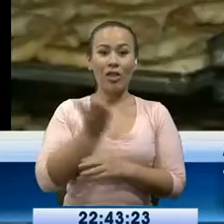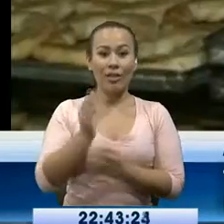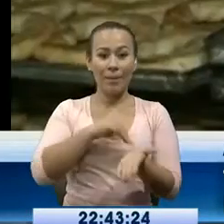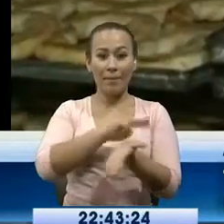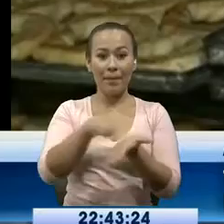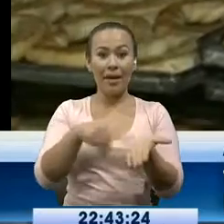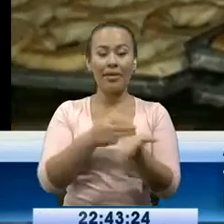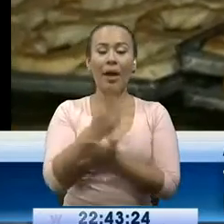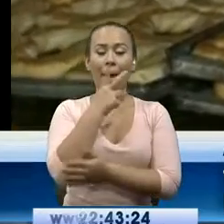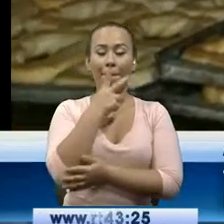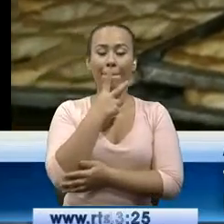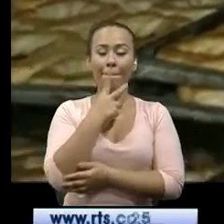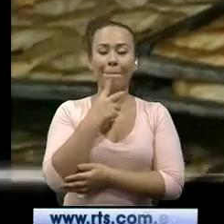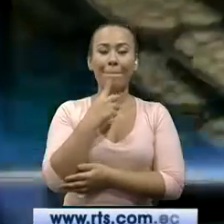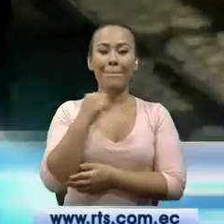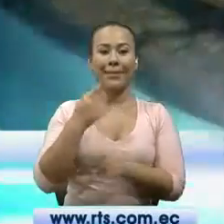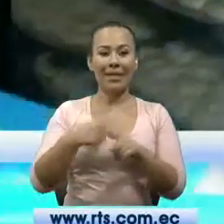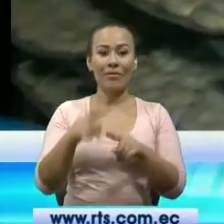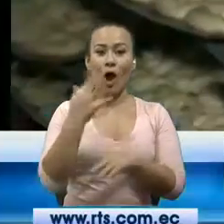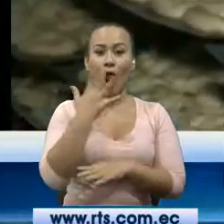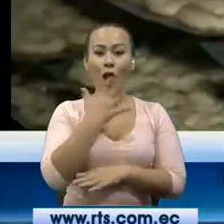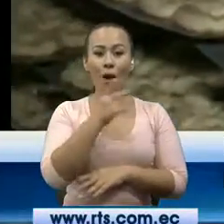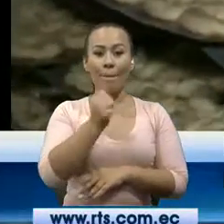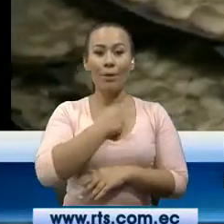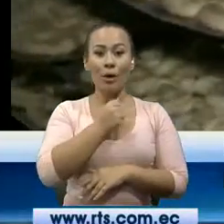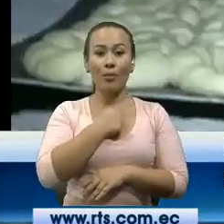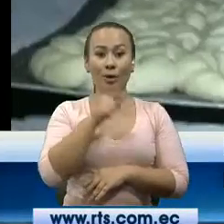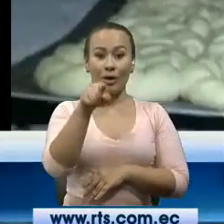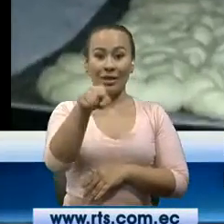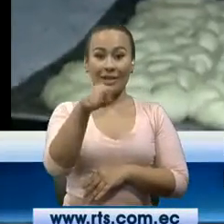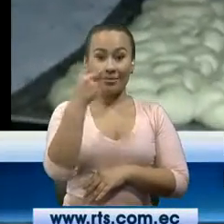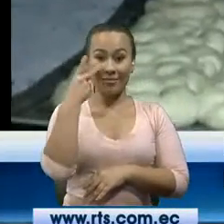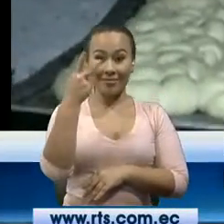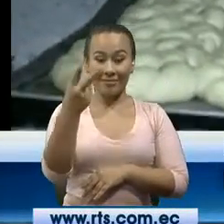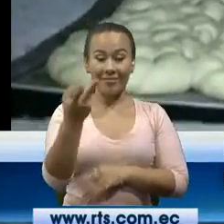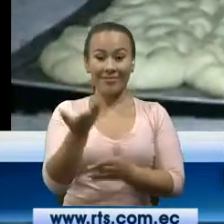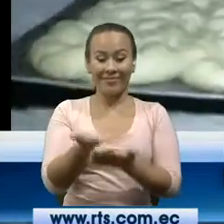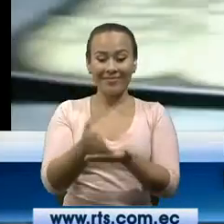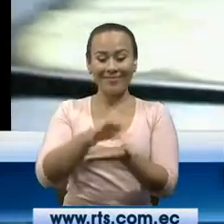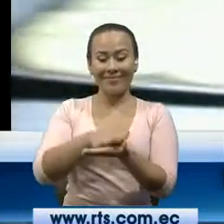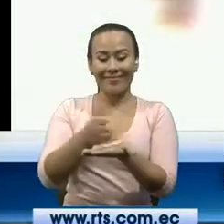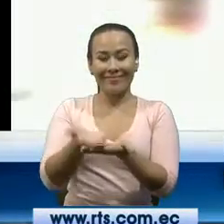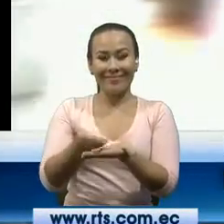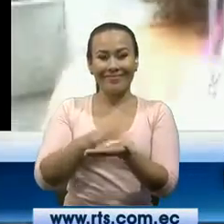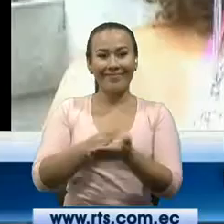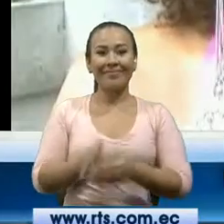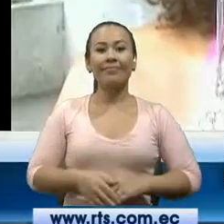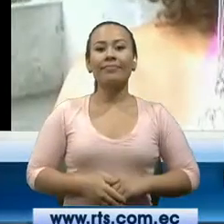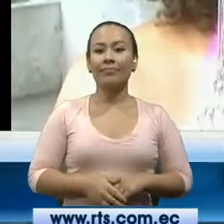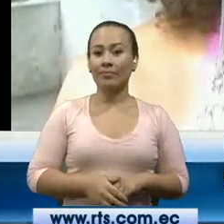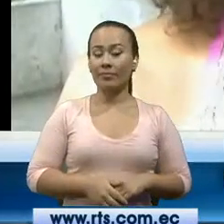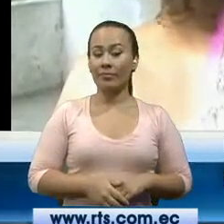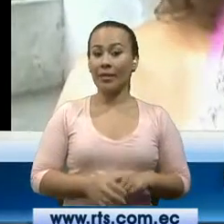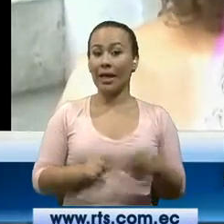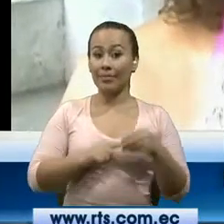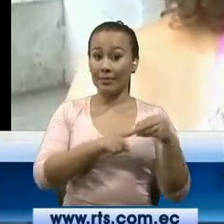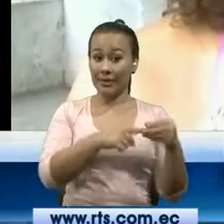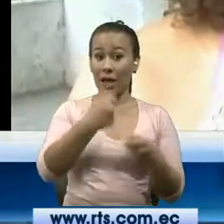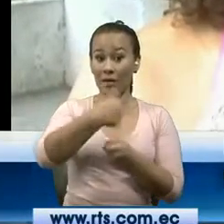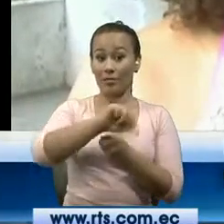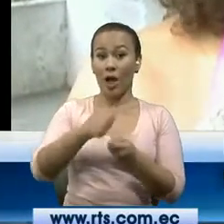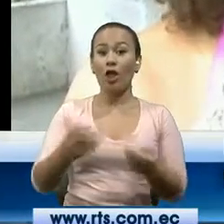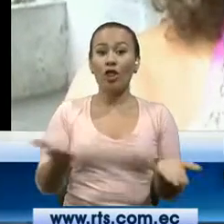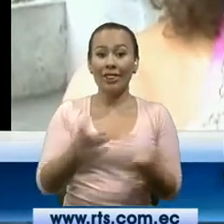sabor diferente, con un color natural único que le da al ser sometido al horno de barro. Lo principal es que las roscas se hacen